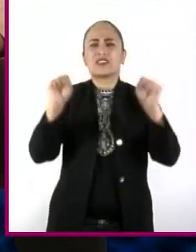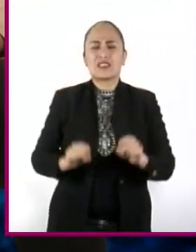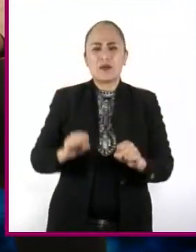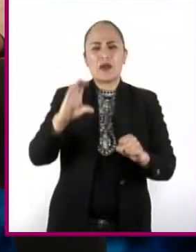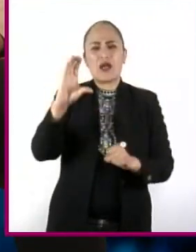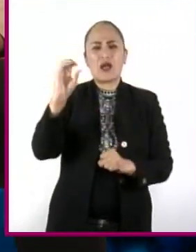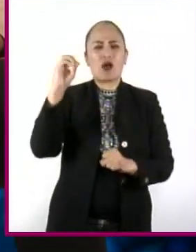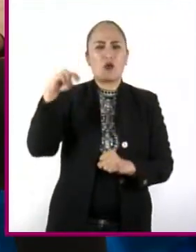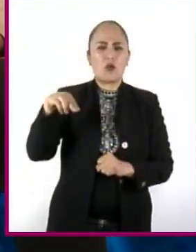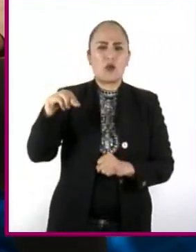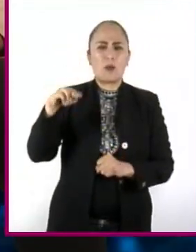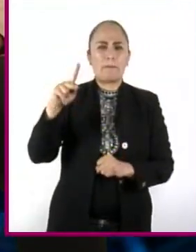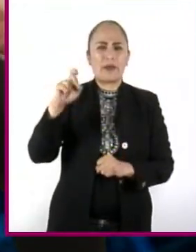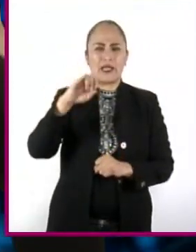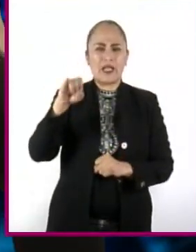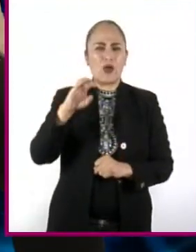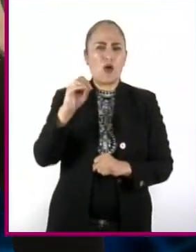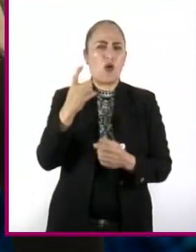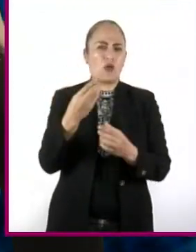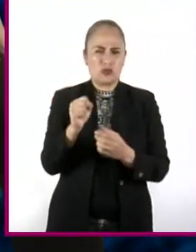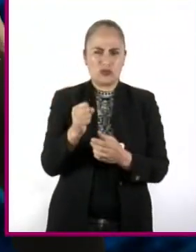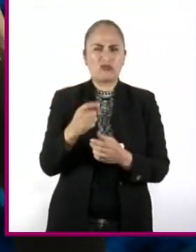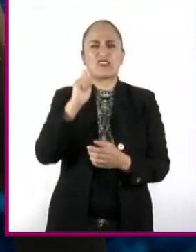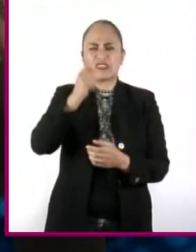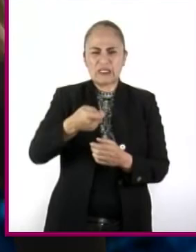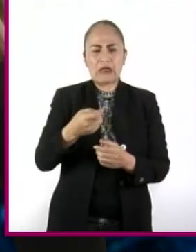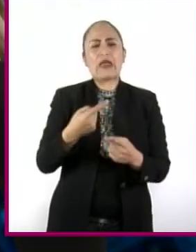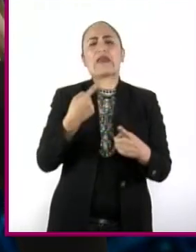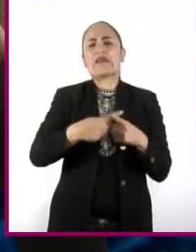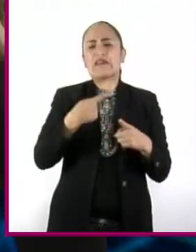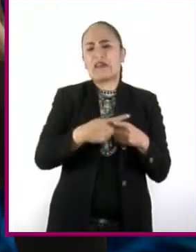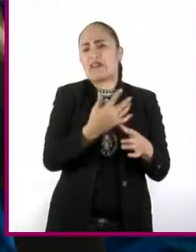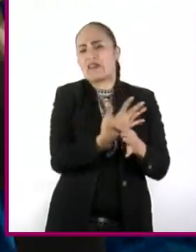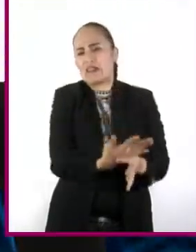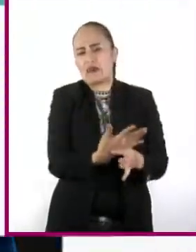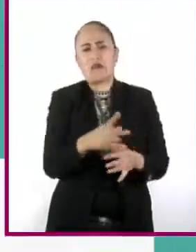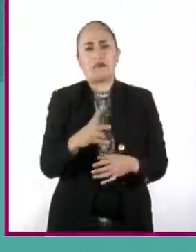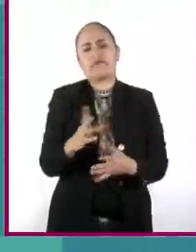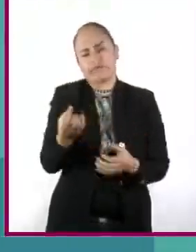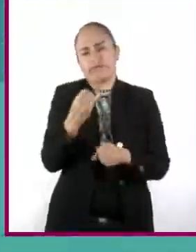ni quién la propuso. ¿Por qué no investigamos un poco?